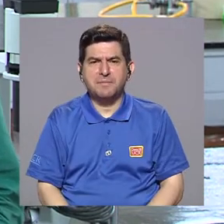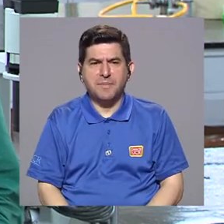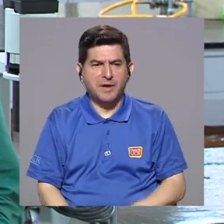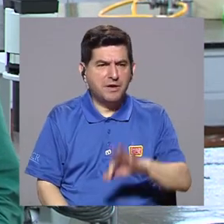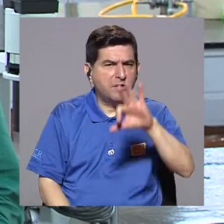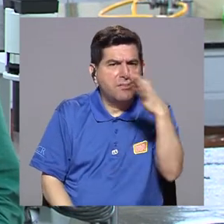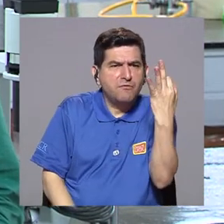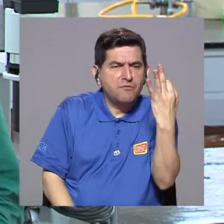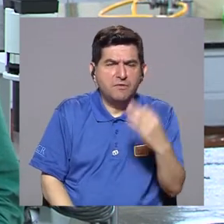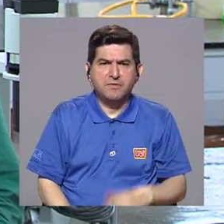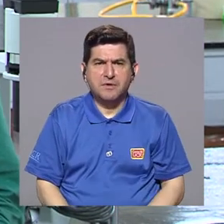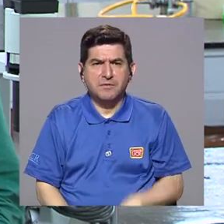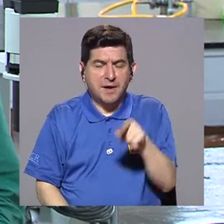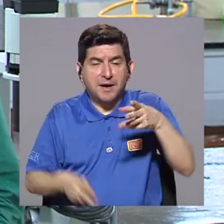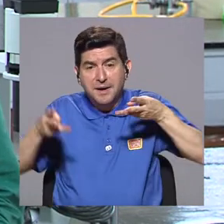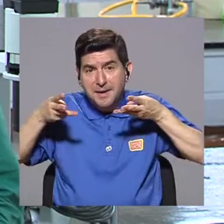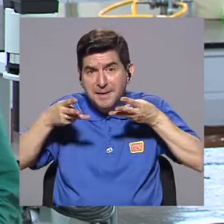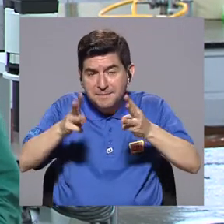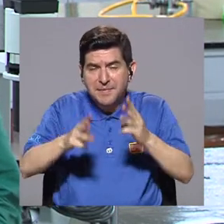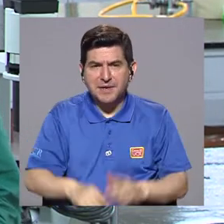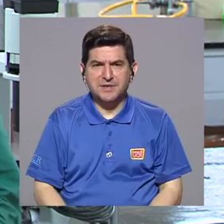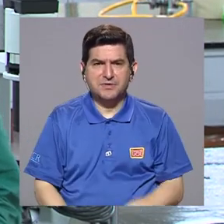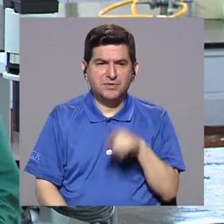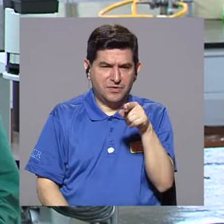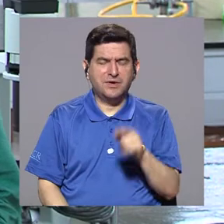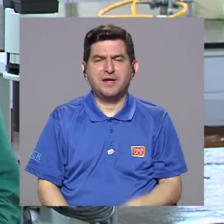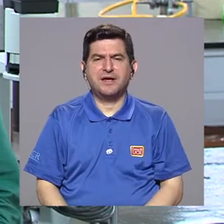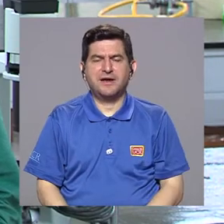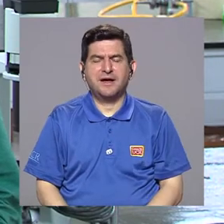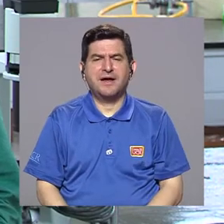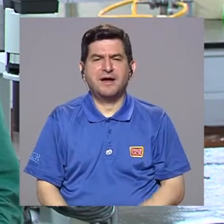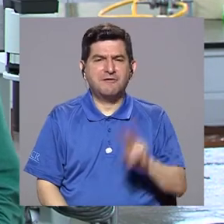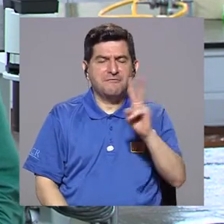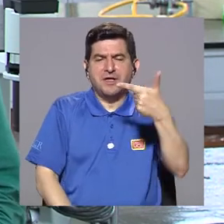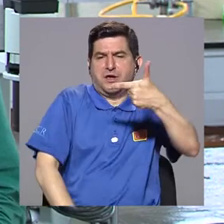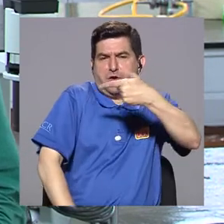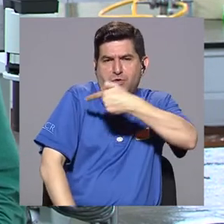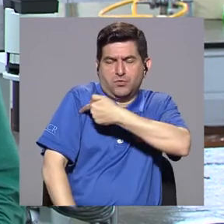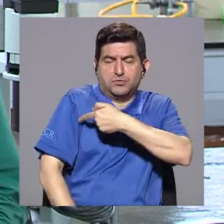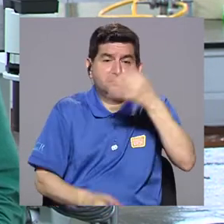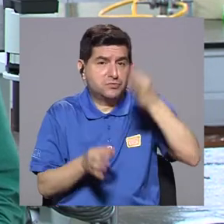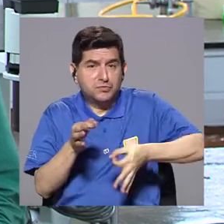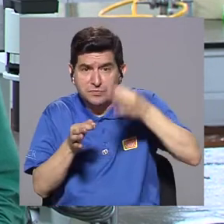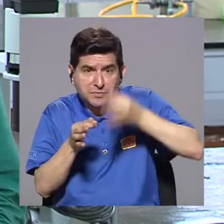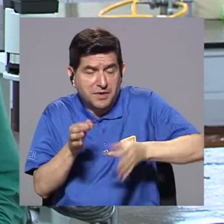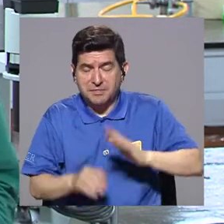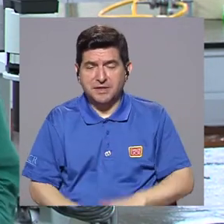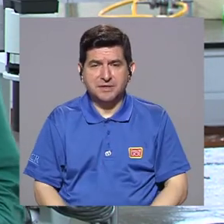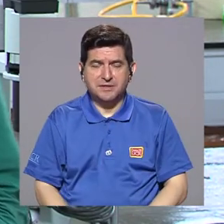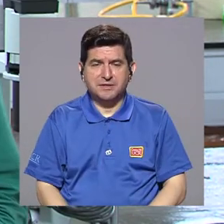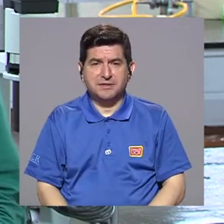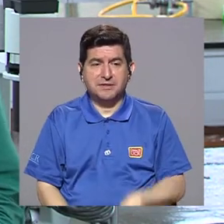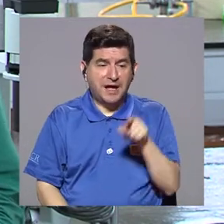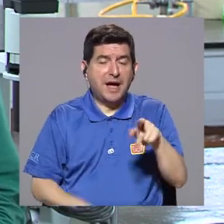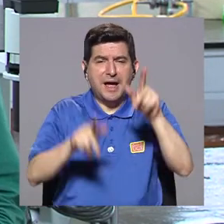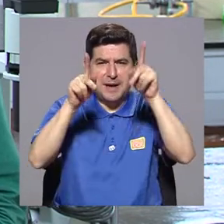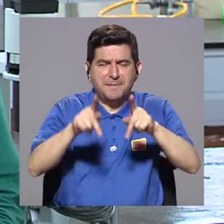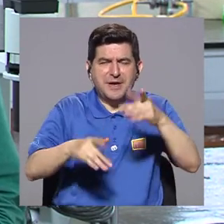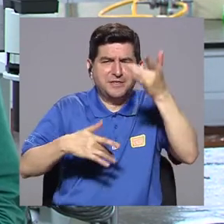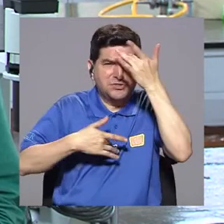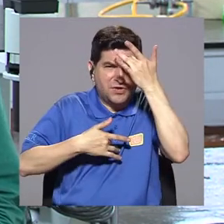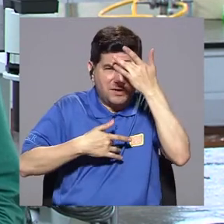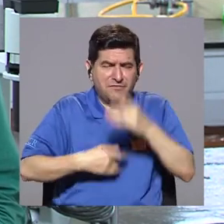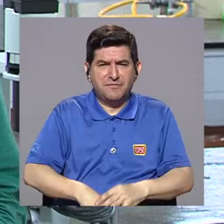se utilizaron fueron unas metodologías que se conocían como variolización, que era simplemente agarrar vesículas de la